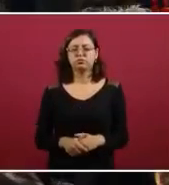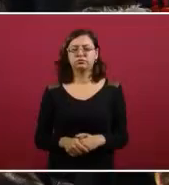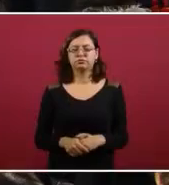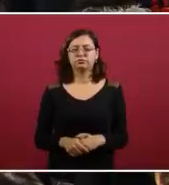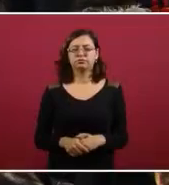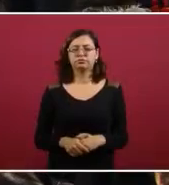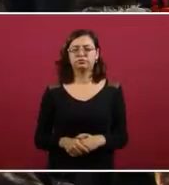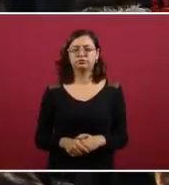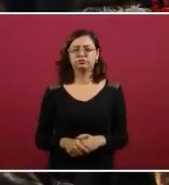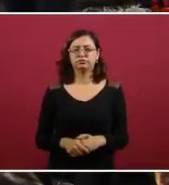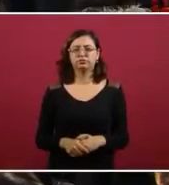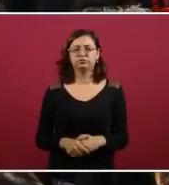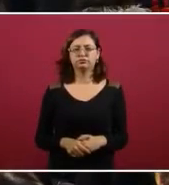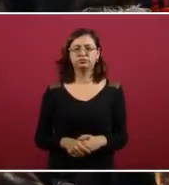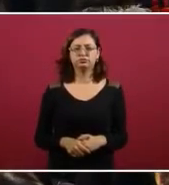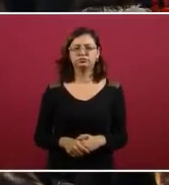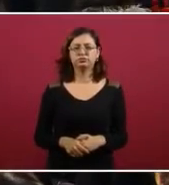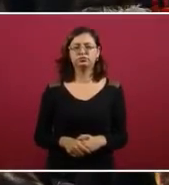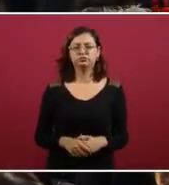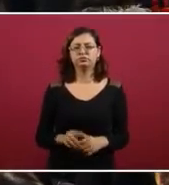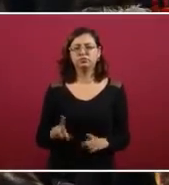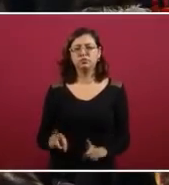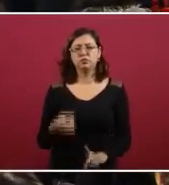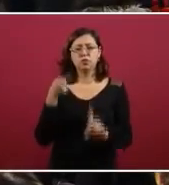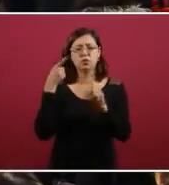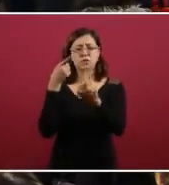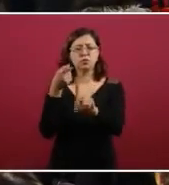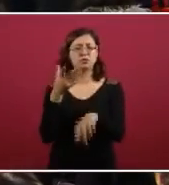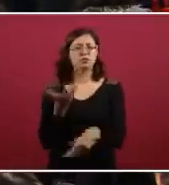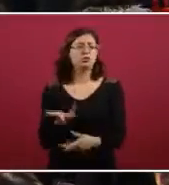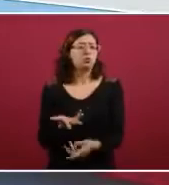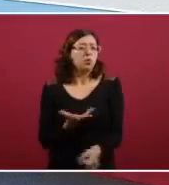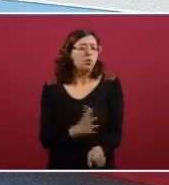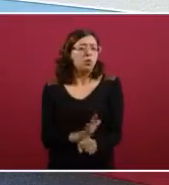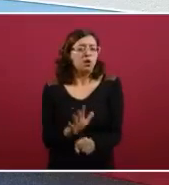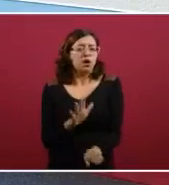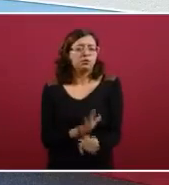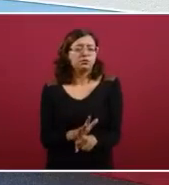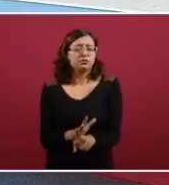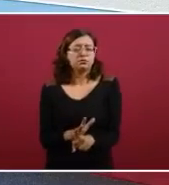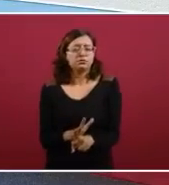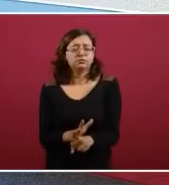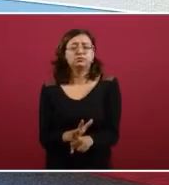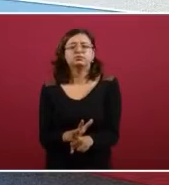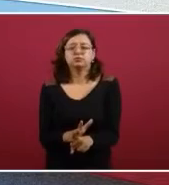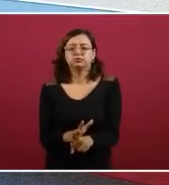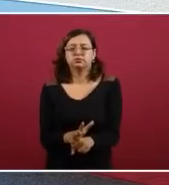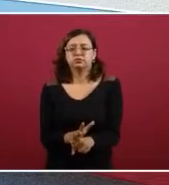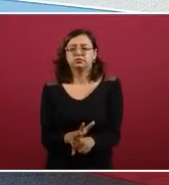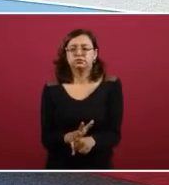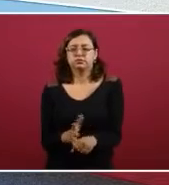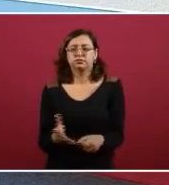y se tiene como objetivo principal darle